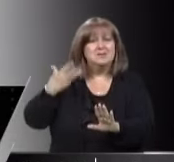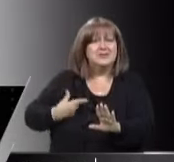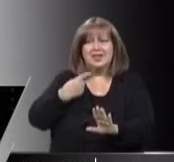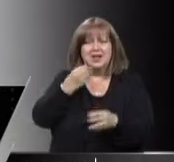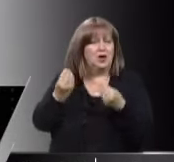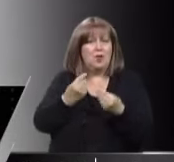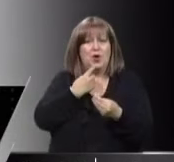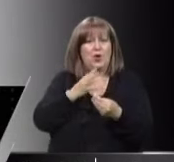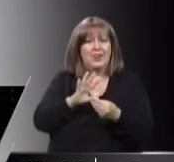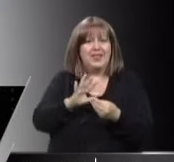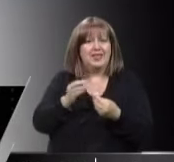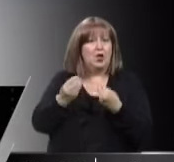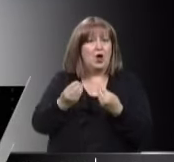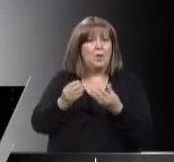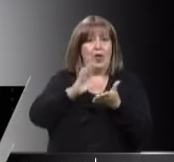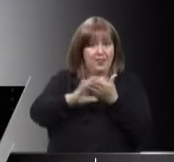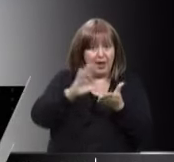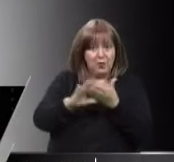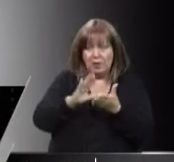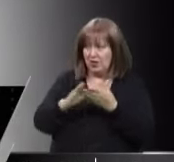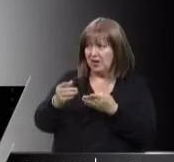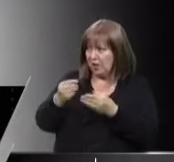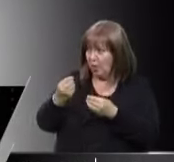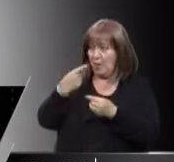a hacer esto todavía incendiaron